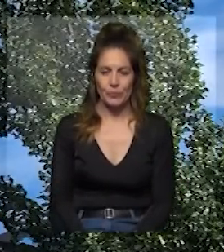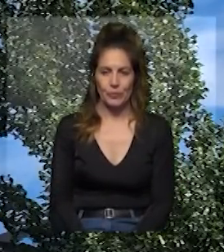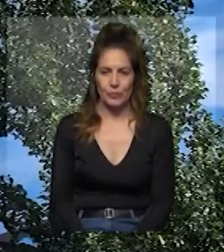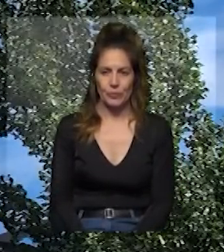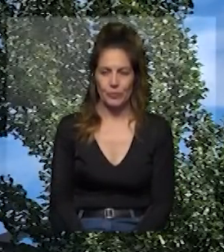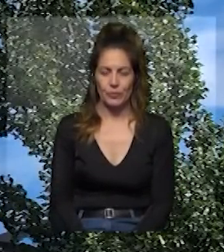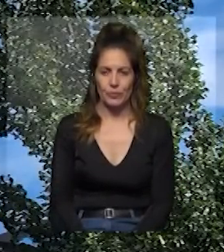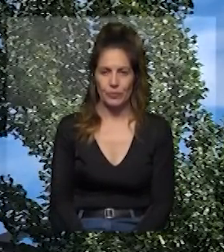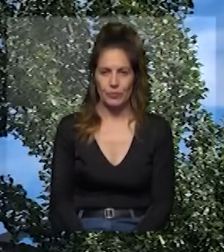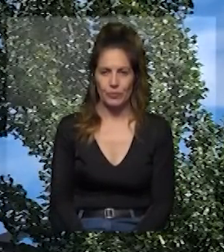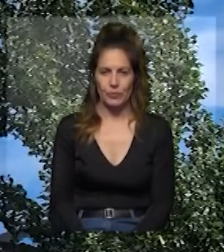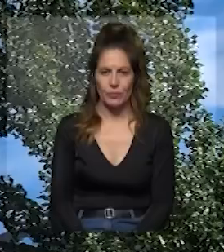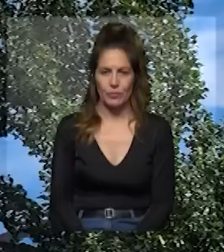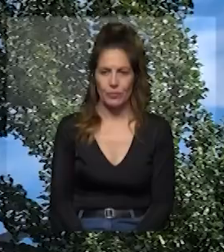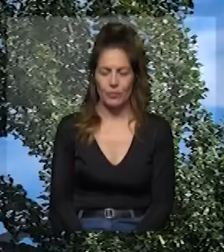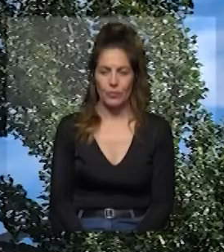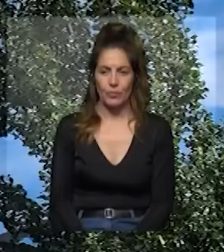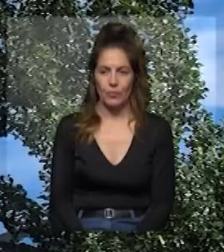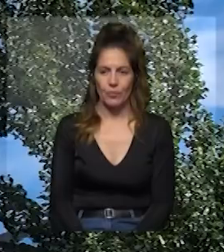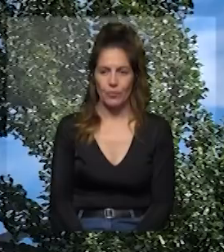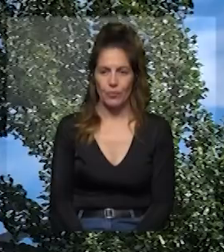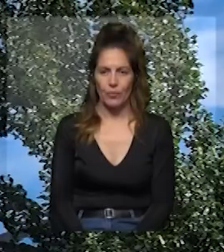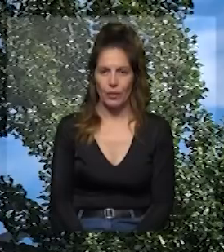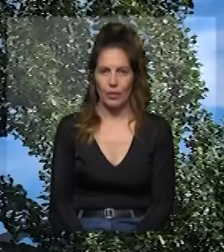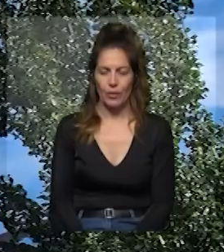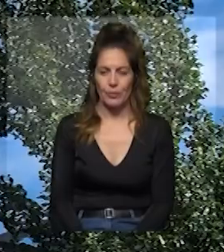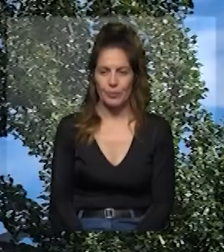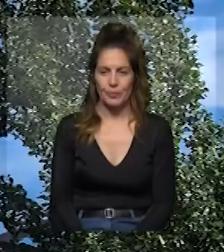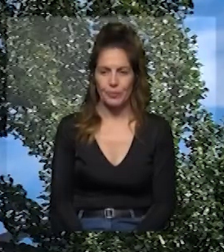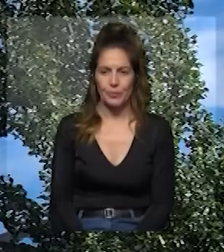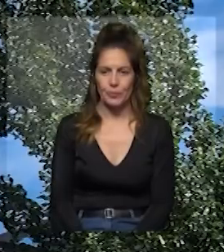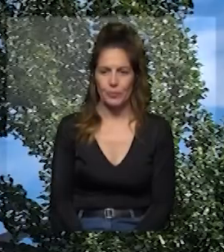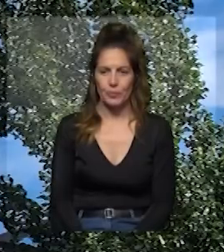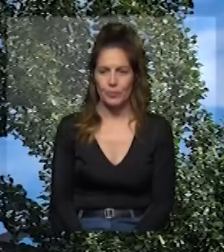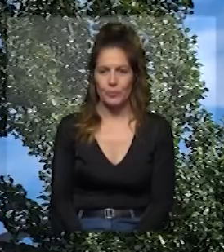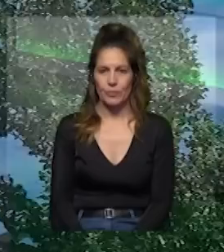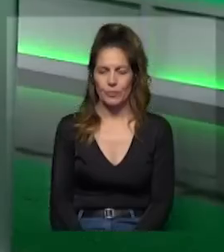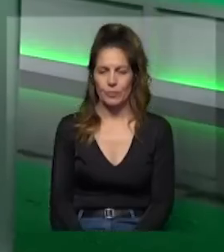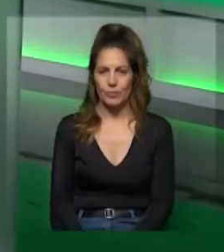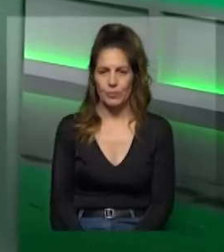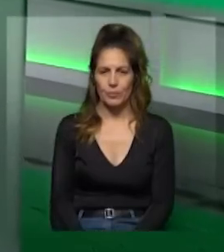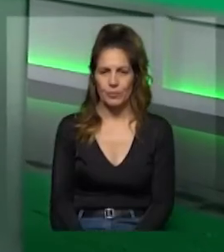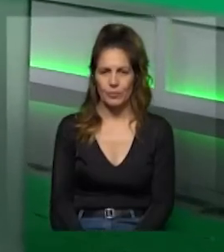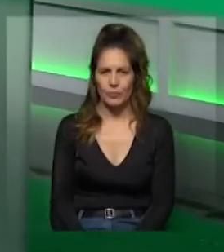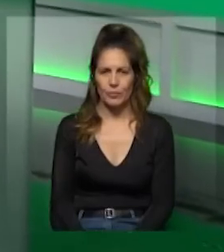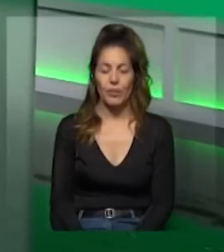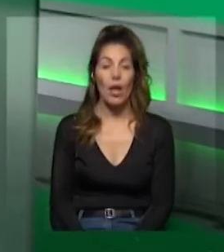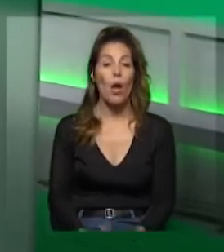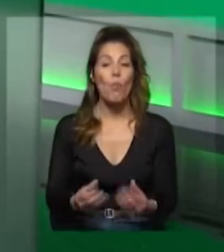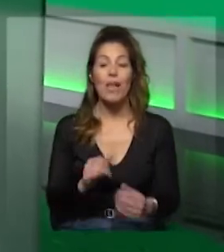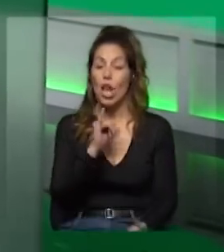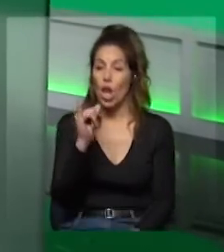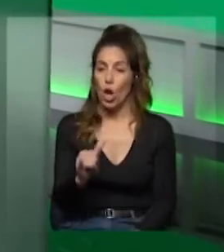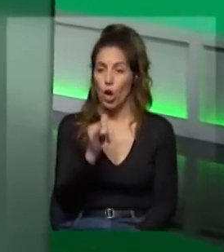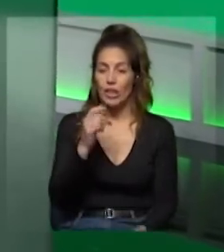donde late la ciudad mercado de historias mercado de historia muy bien y les comentamos ahora